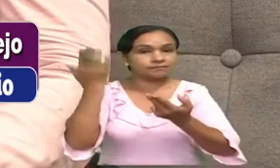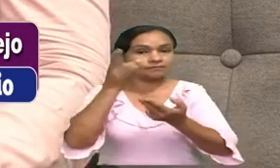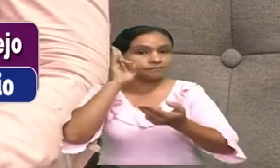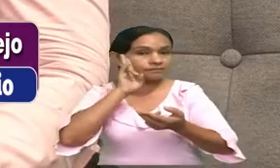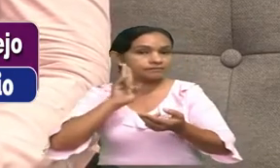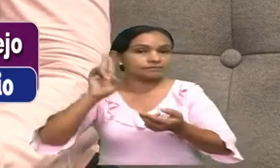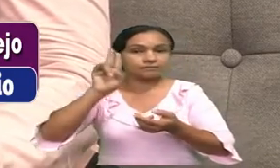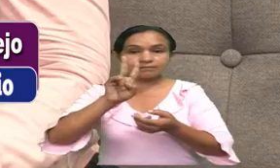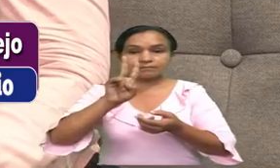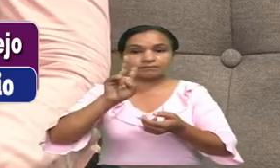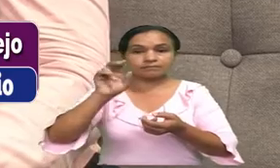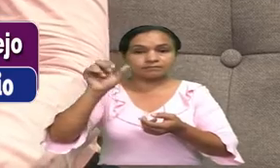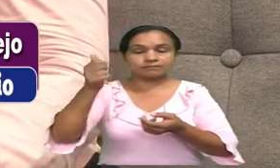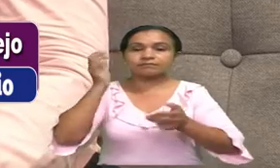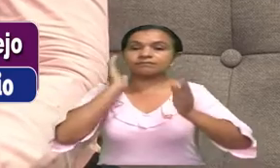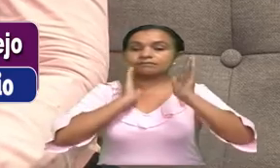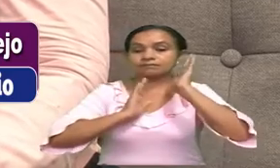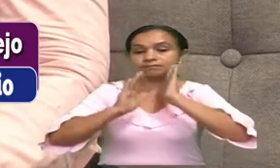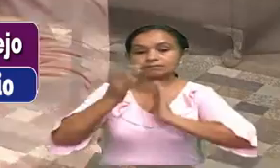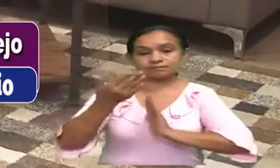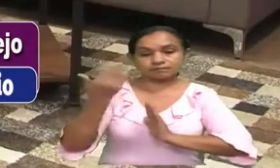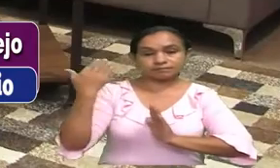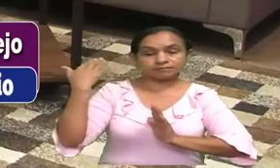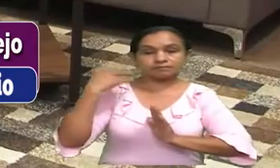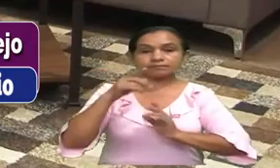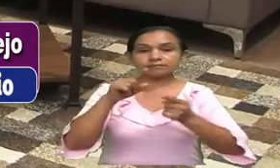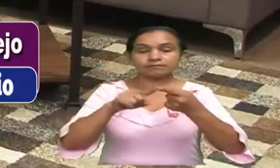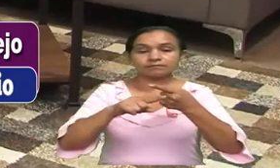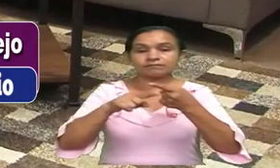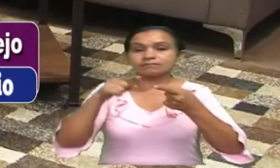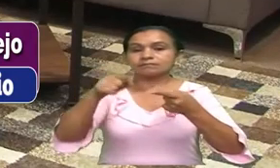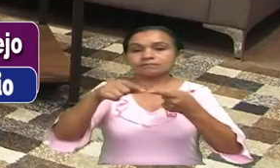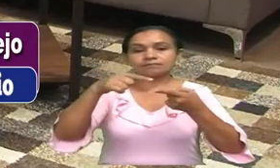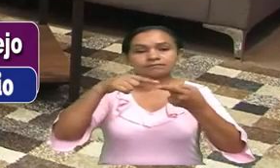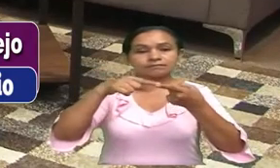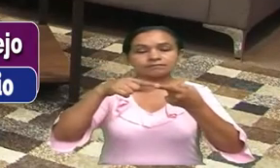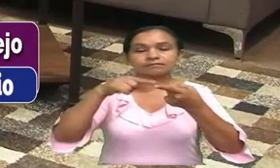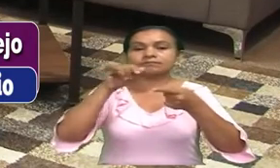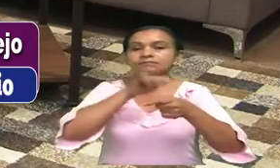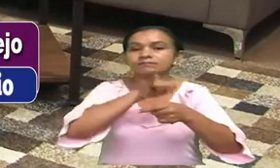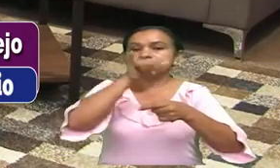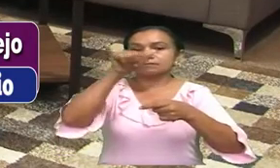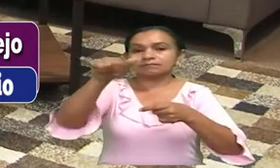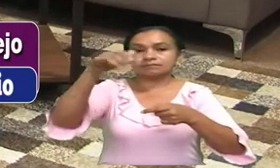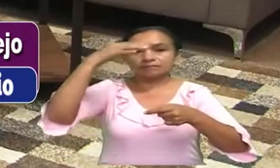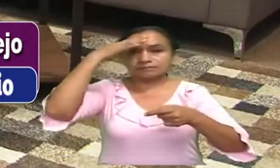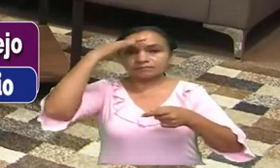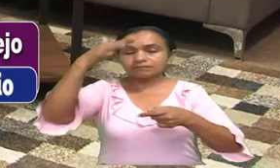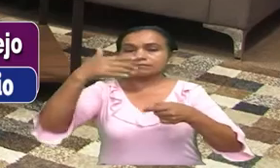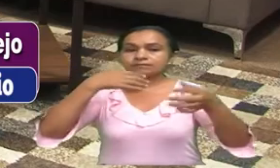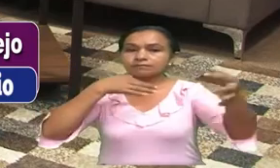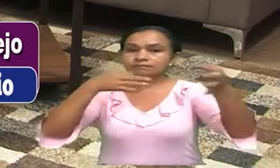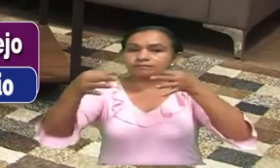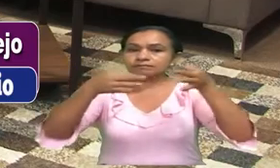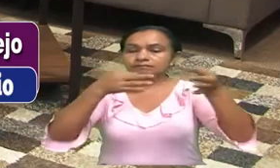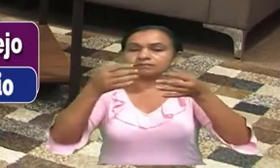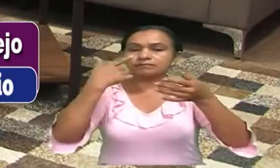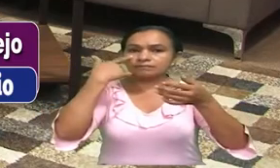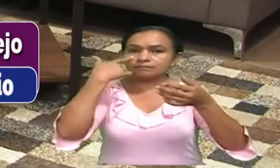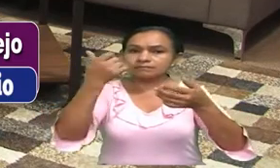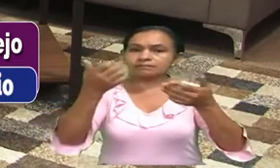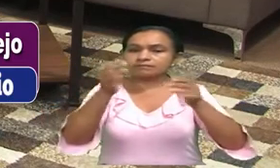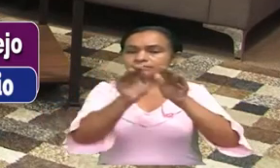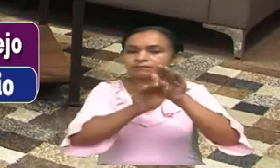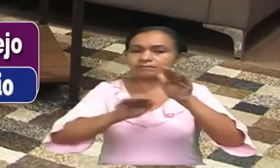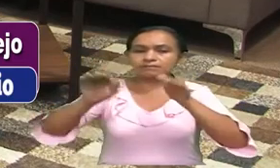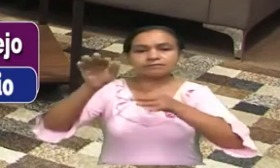26 de agosto okay. en Tuxtla Gutiérrez, en Chiapas, para conocer en más detalle sobre